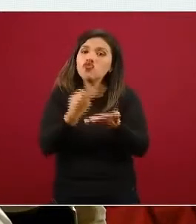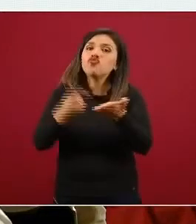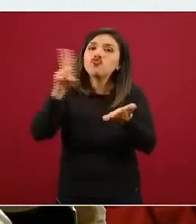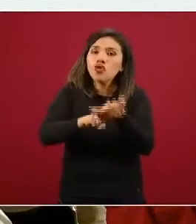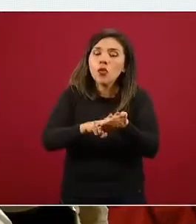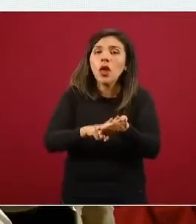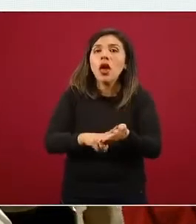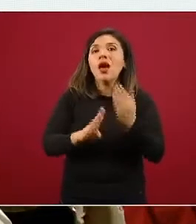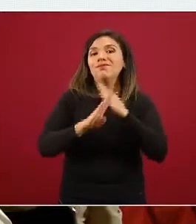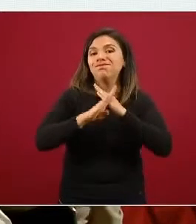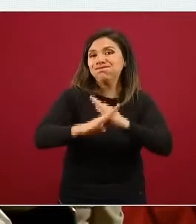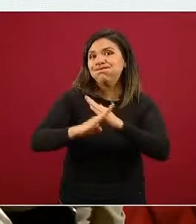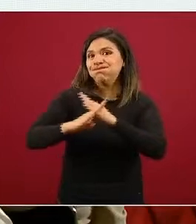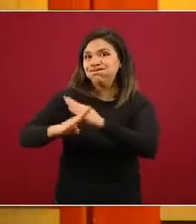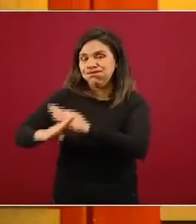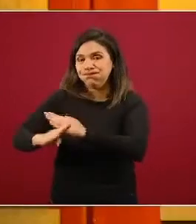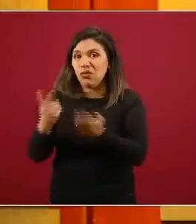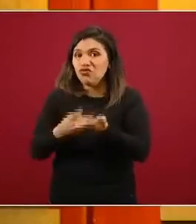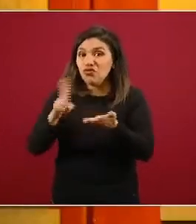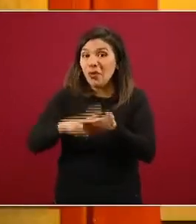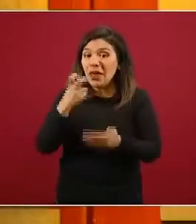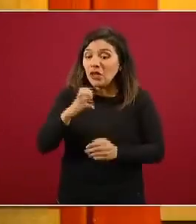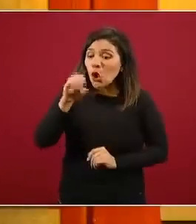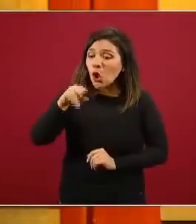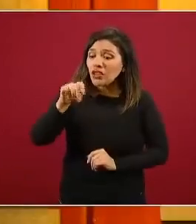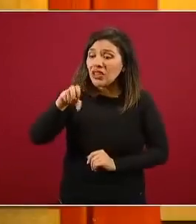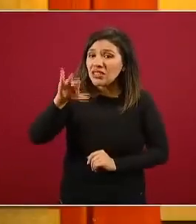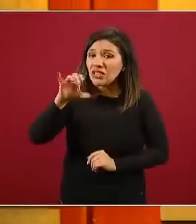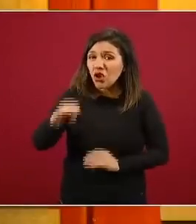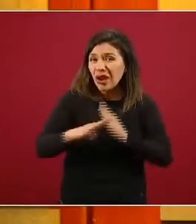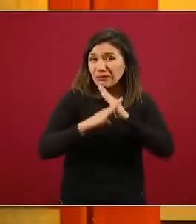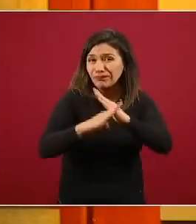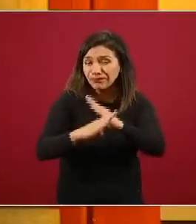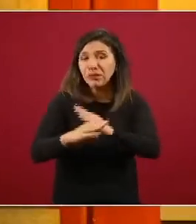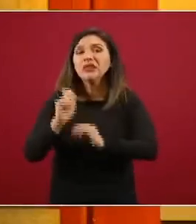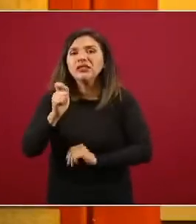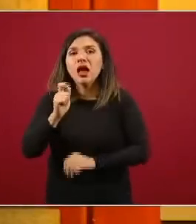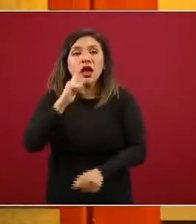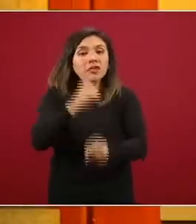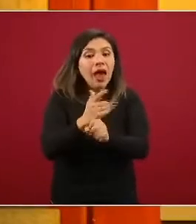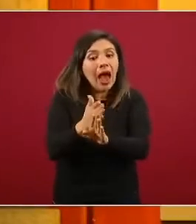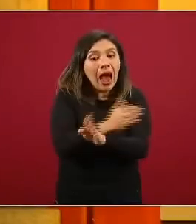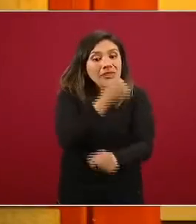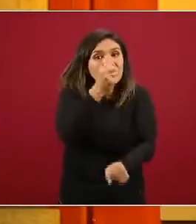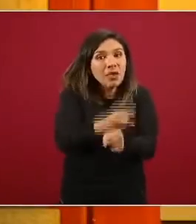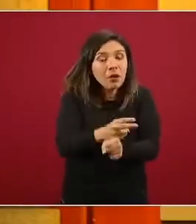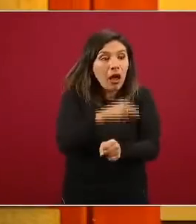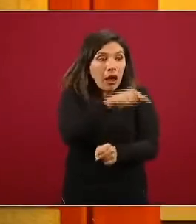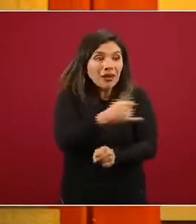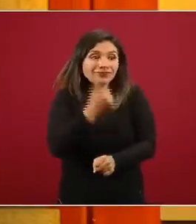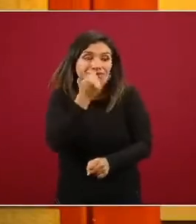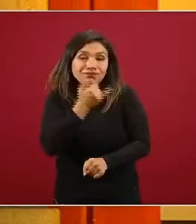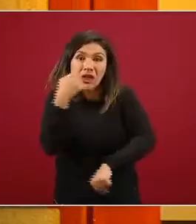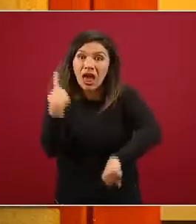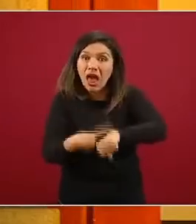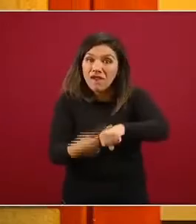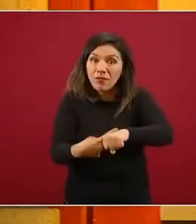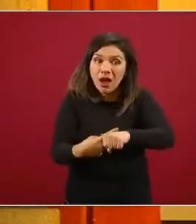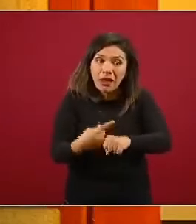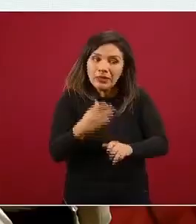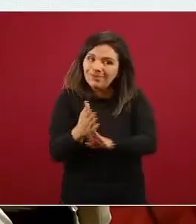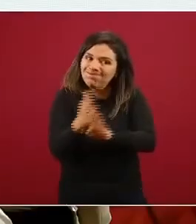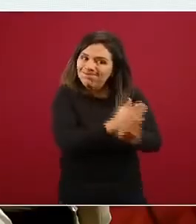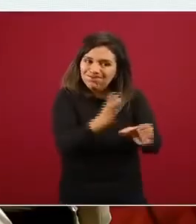intervenciones de contención. La contención, detectar a los casos independientemente del resultado de su